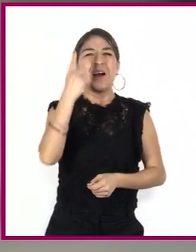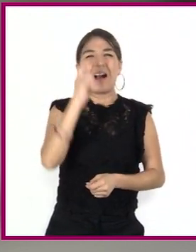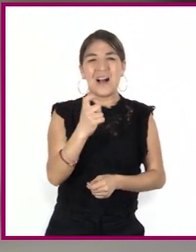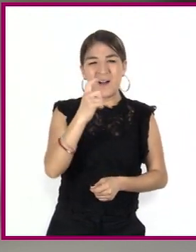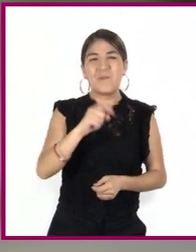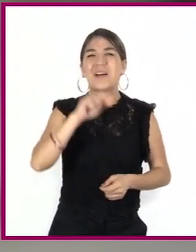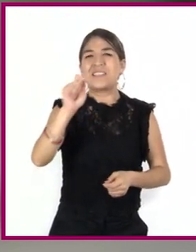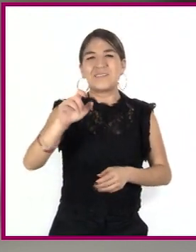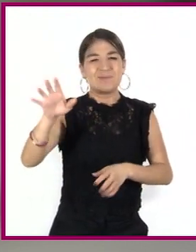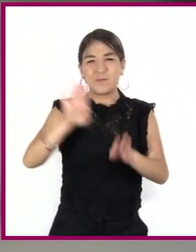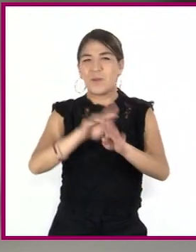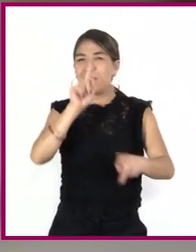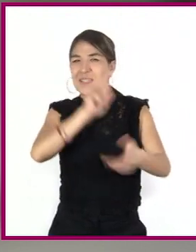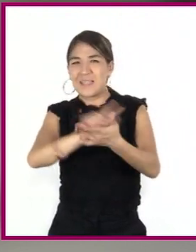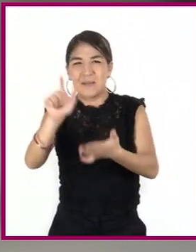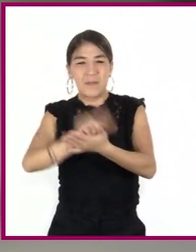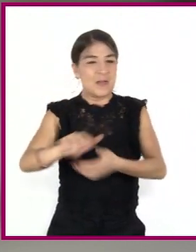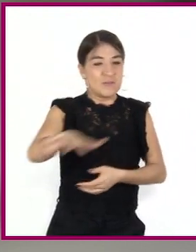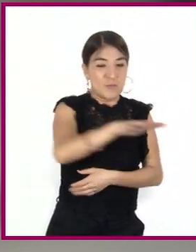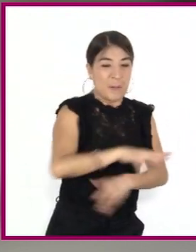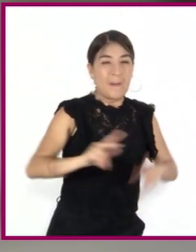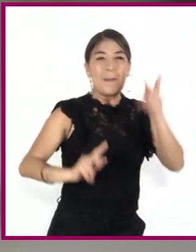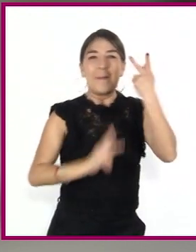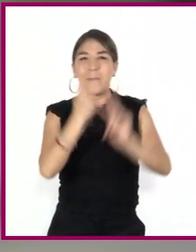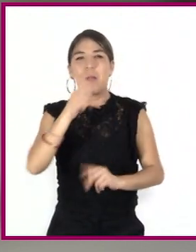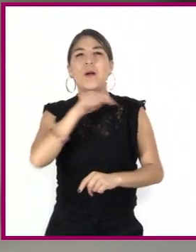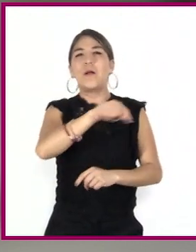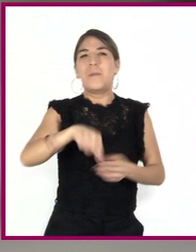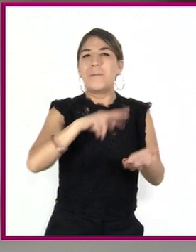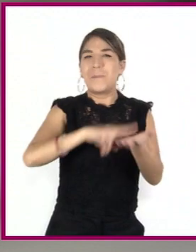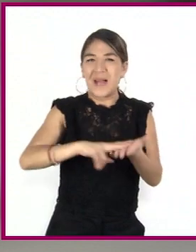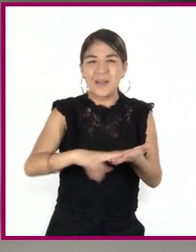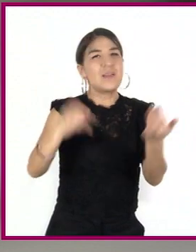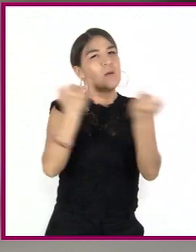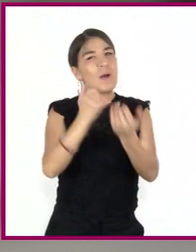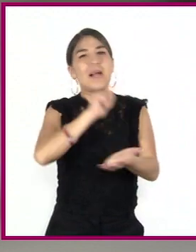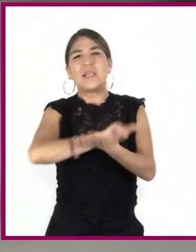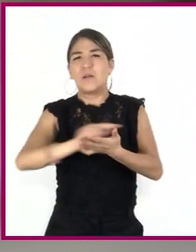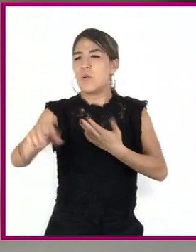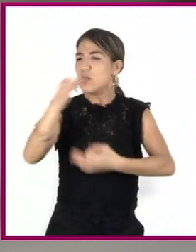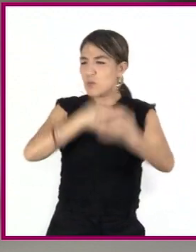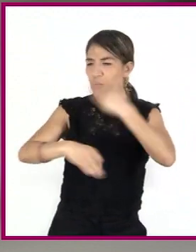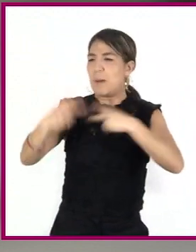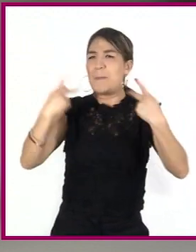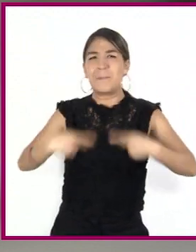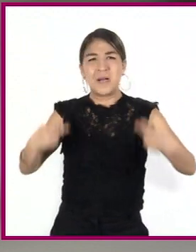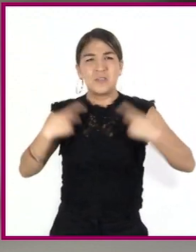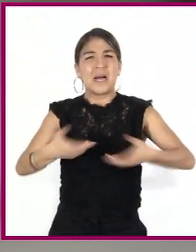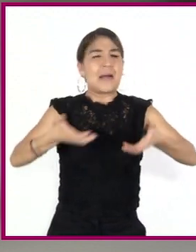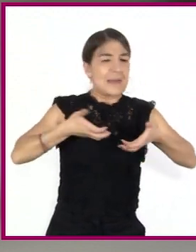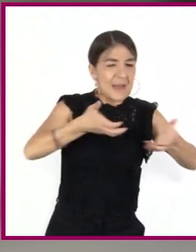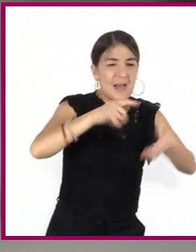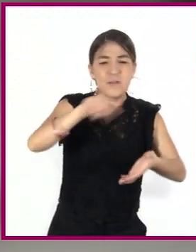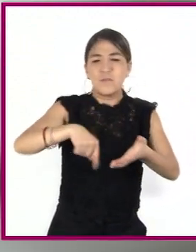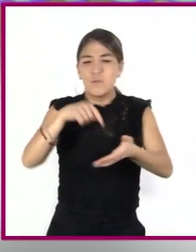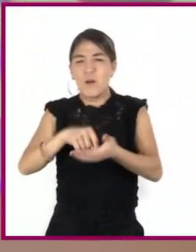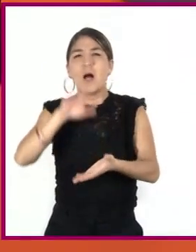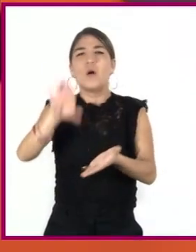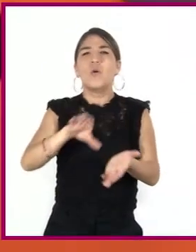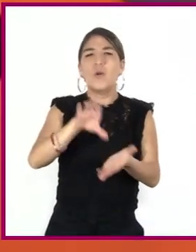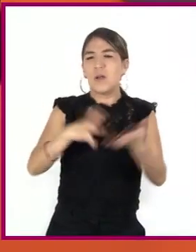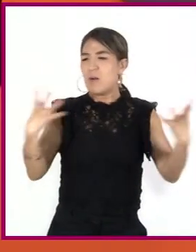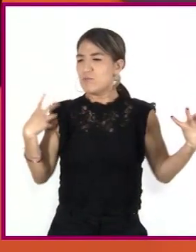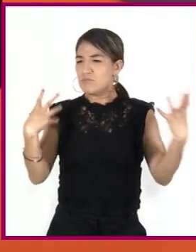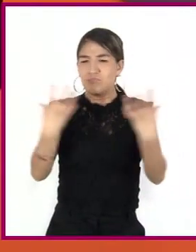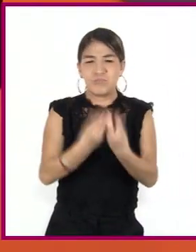y la reforestación de las mismas, involucrando a todas las personas posibles de nuestra calle, manzana o colonia, o la